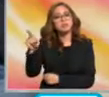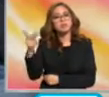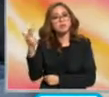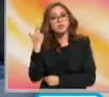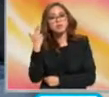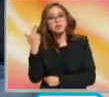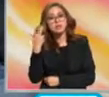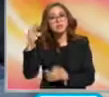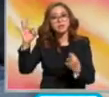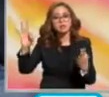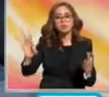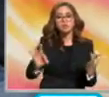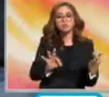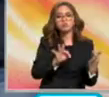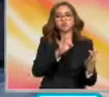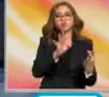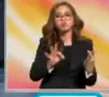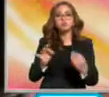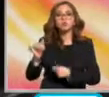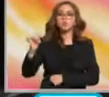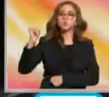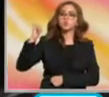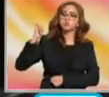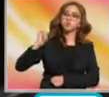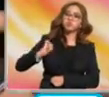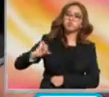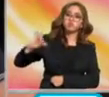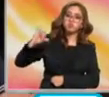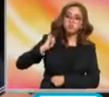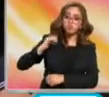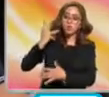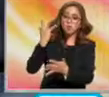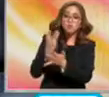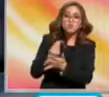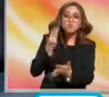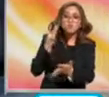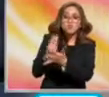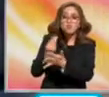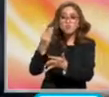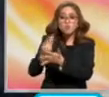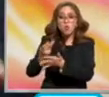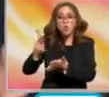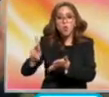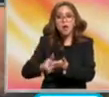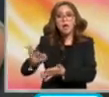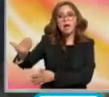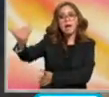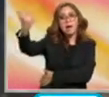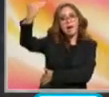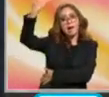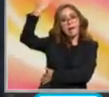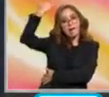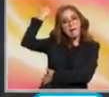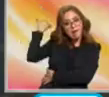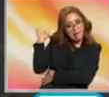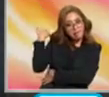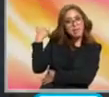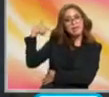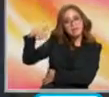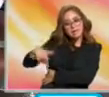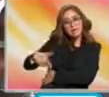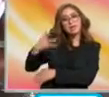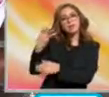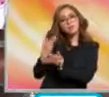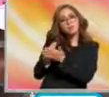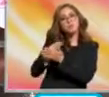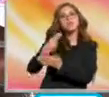de época. Es decir, construidos, reconstruidos o recuperados, ¿no? Ajá. De los instrumentos que se construyen. Remasterizados. O